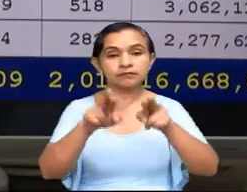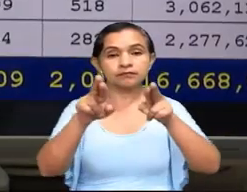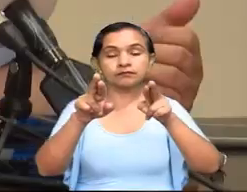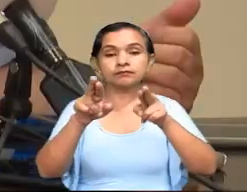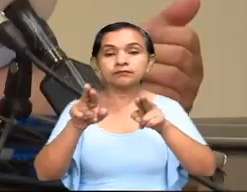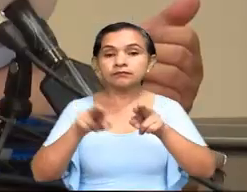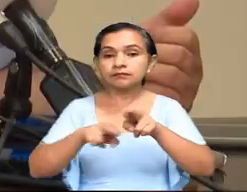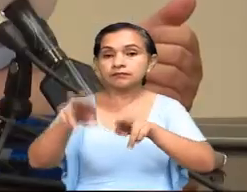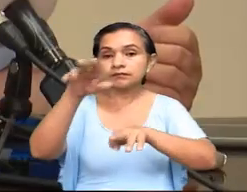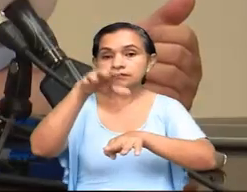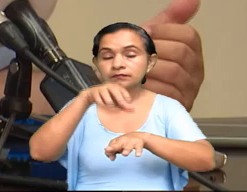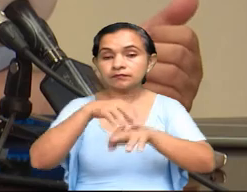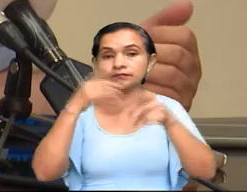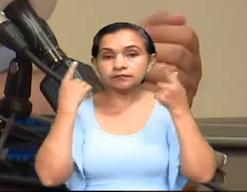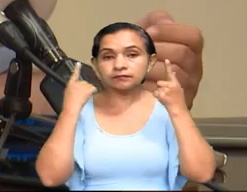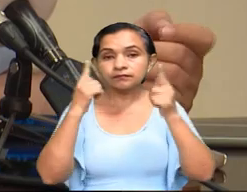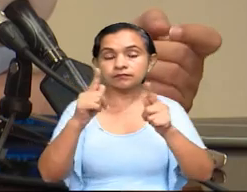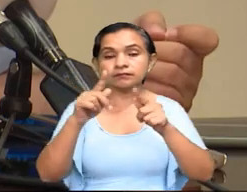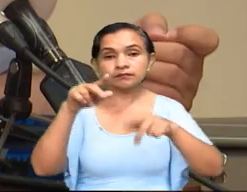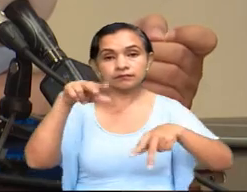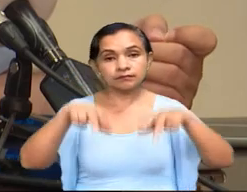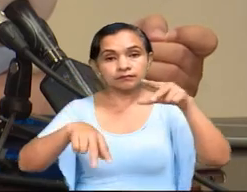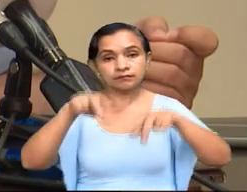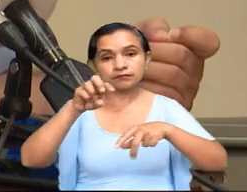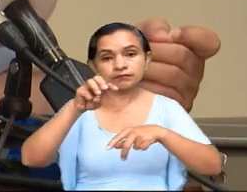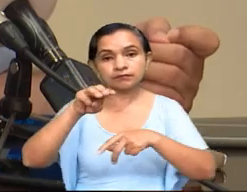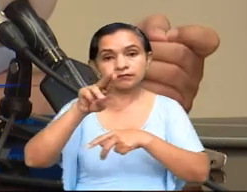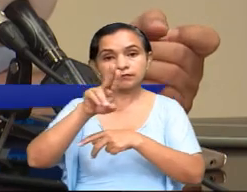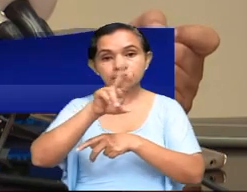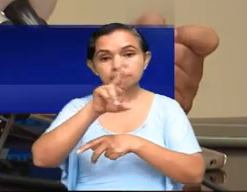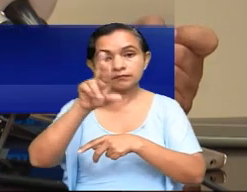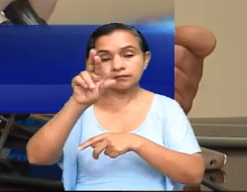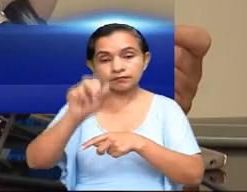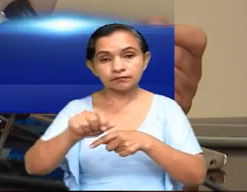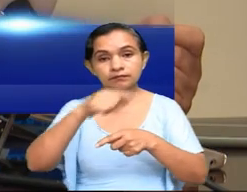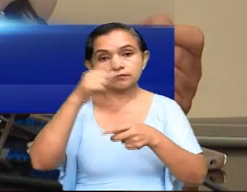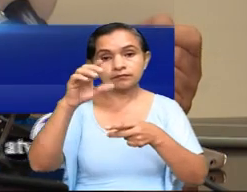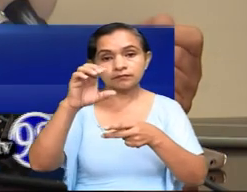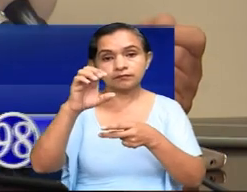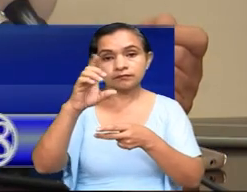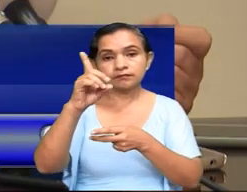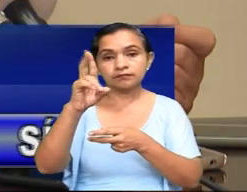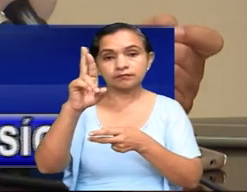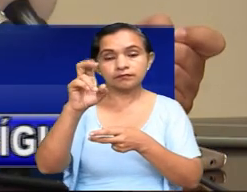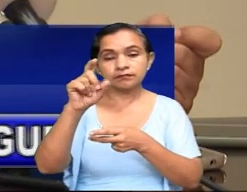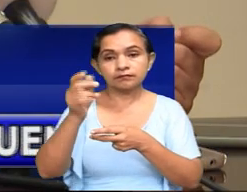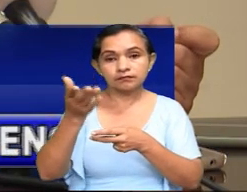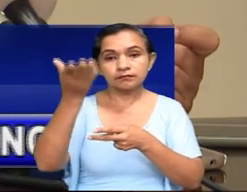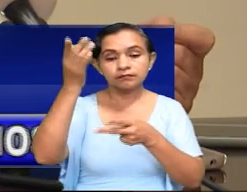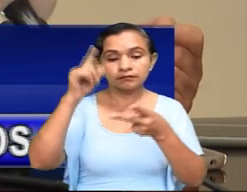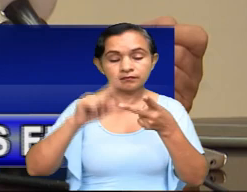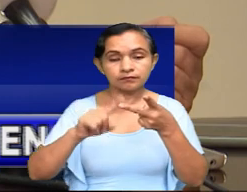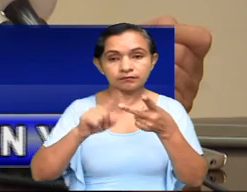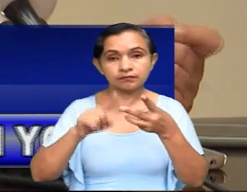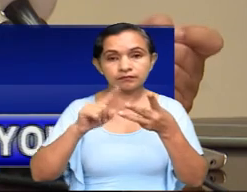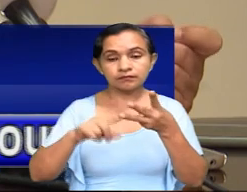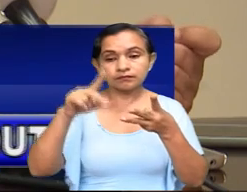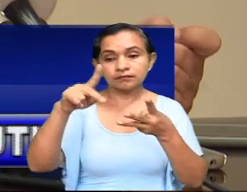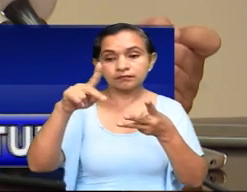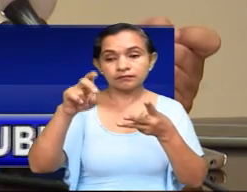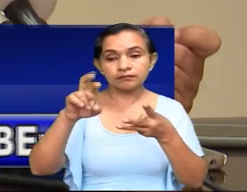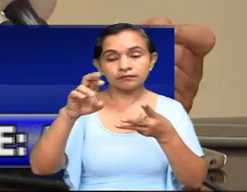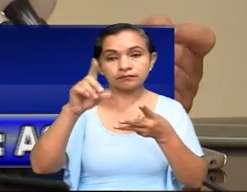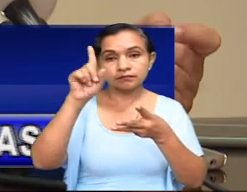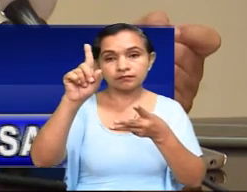Chinandega. Después pasamos a Nueva Segovia, Murra, los Cedrales arriba y Paredes 1 y